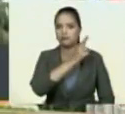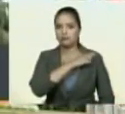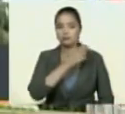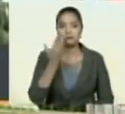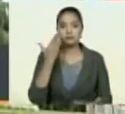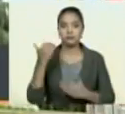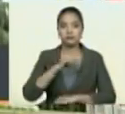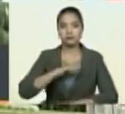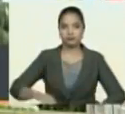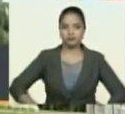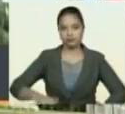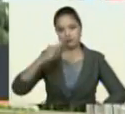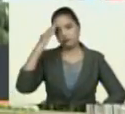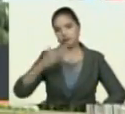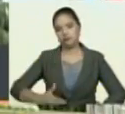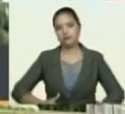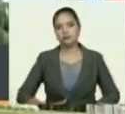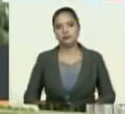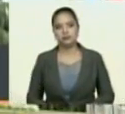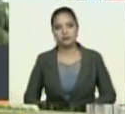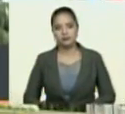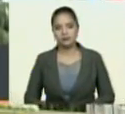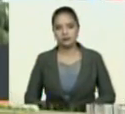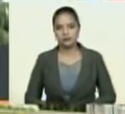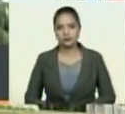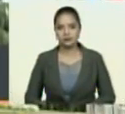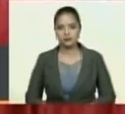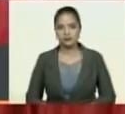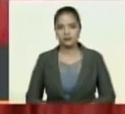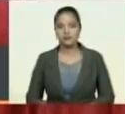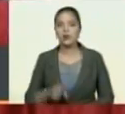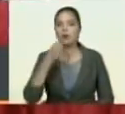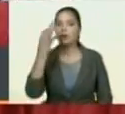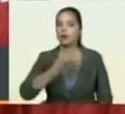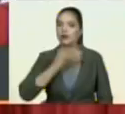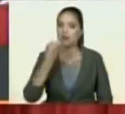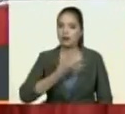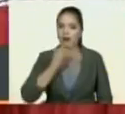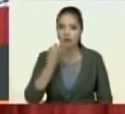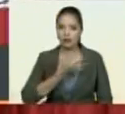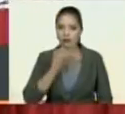de la Fuerza Armada Nacional Bolivariana. Bueno, muy buenas tardes.